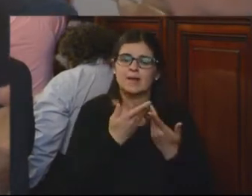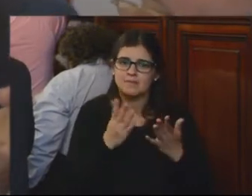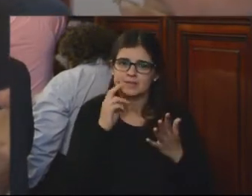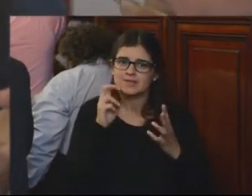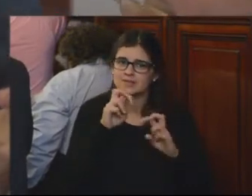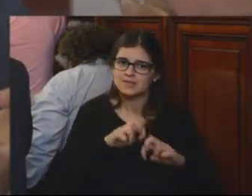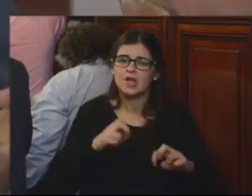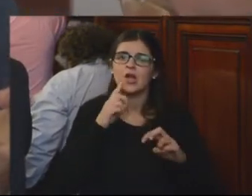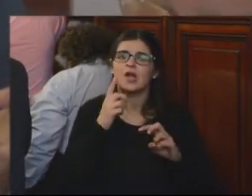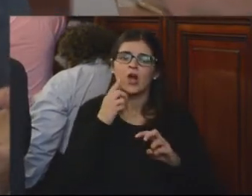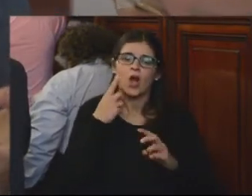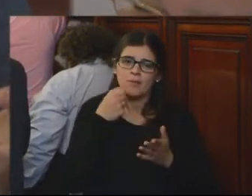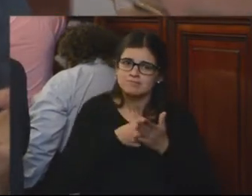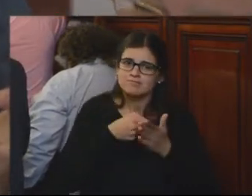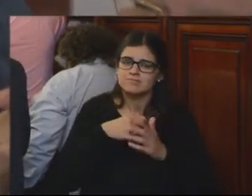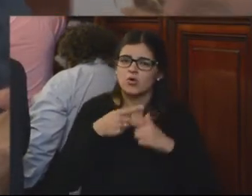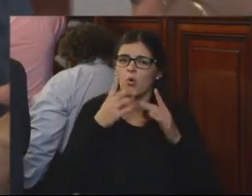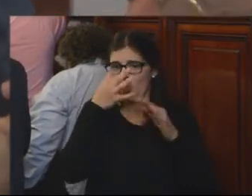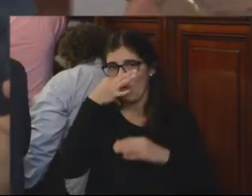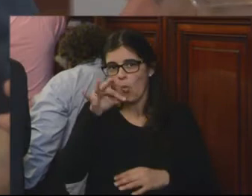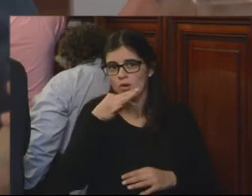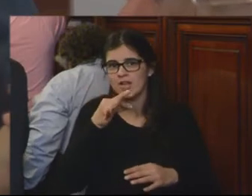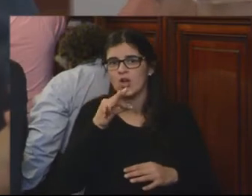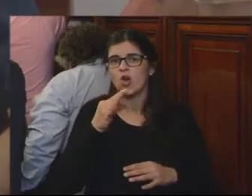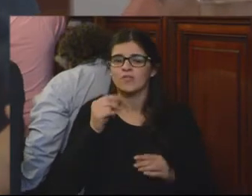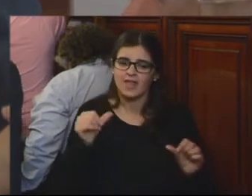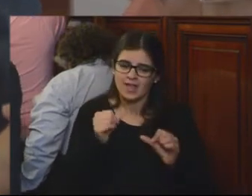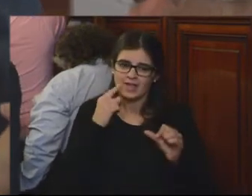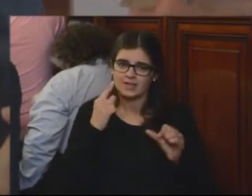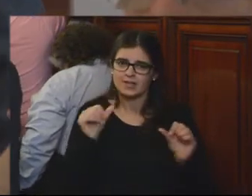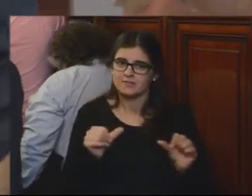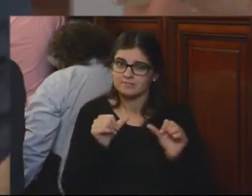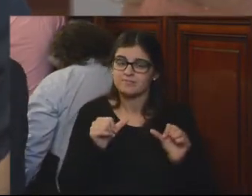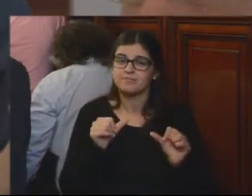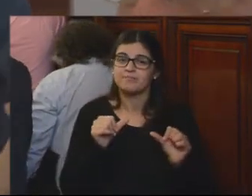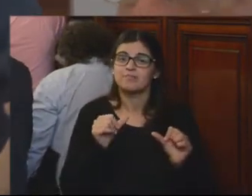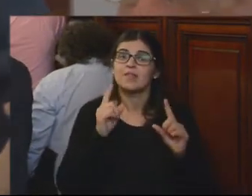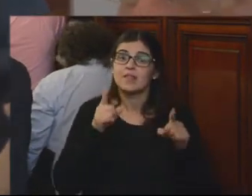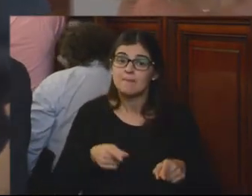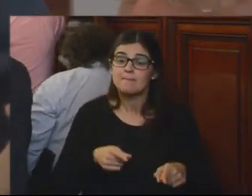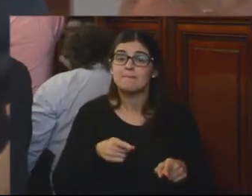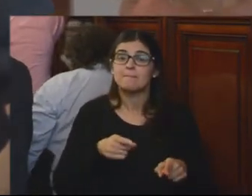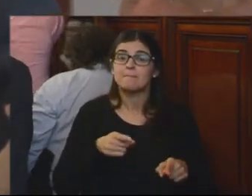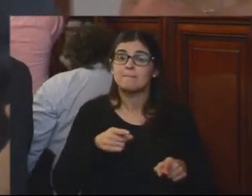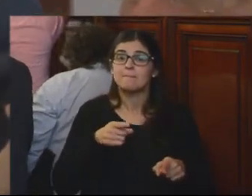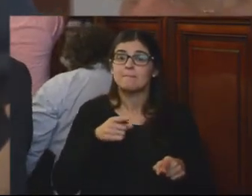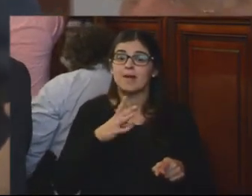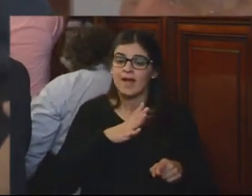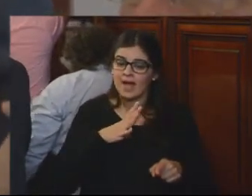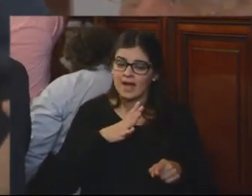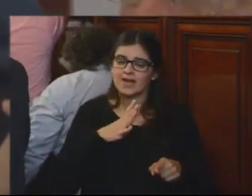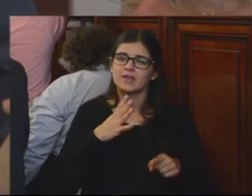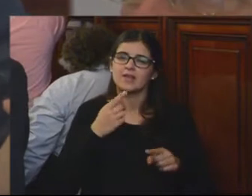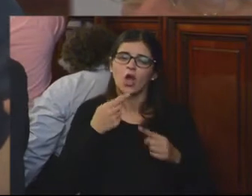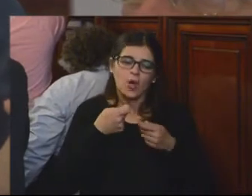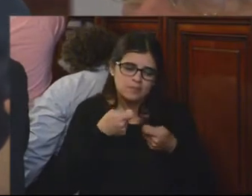único de no regresividad también en alemania hay siempre presiones para